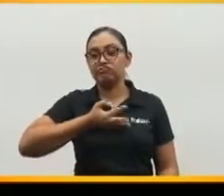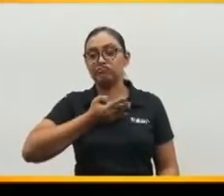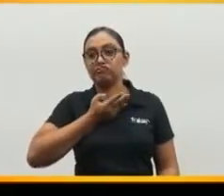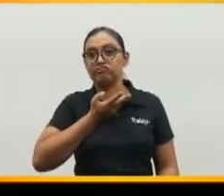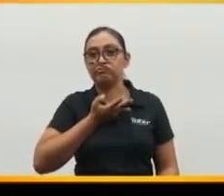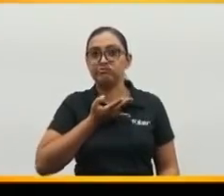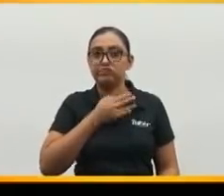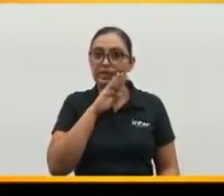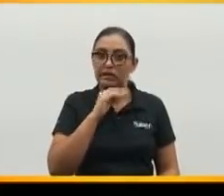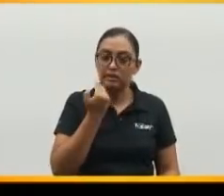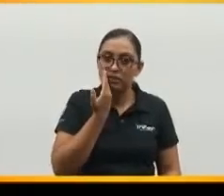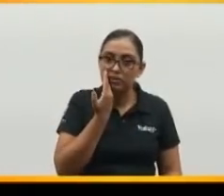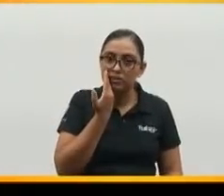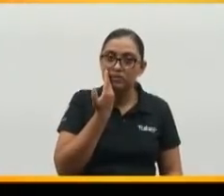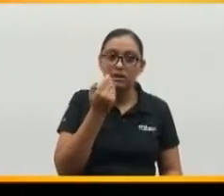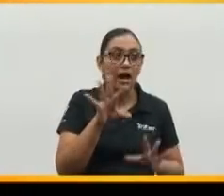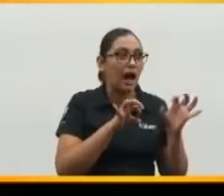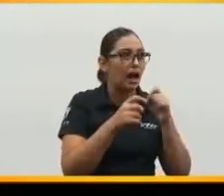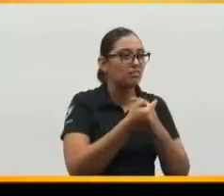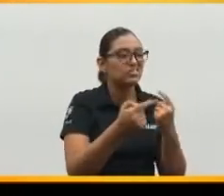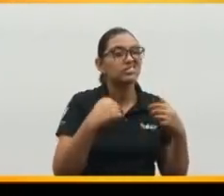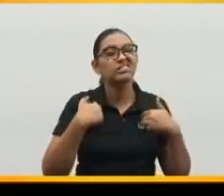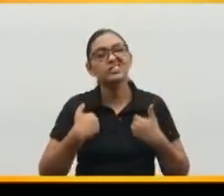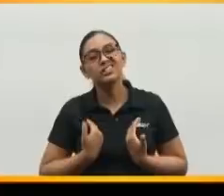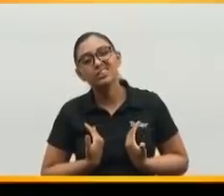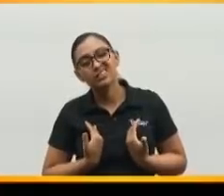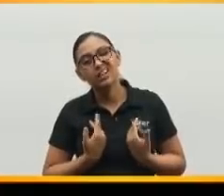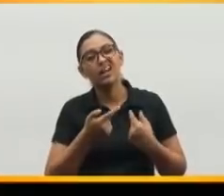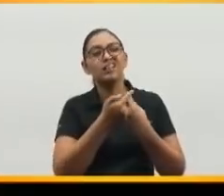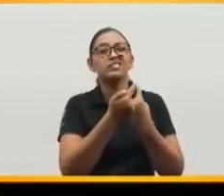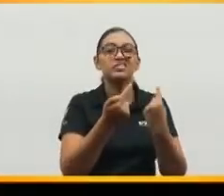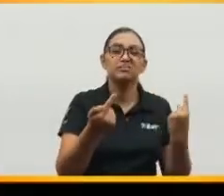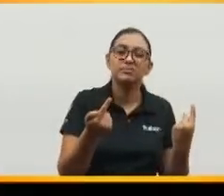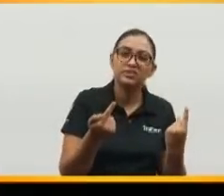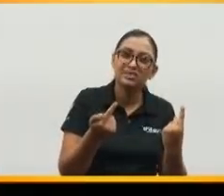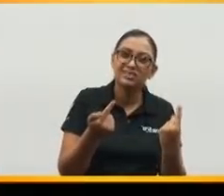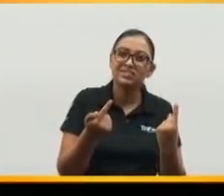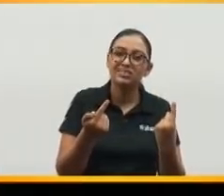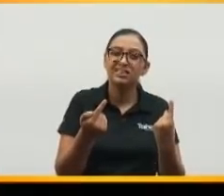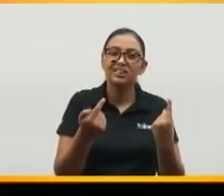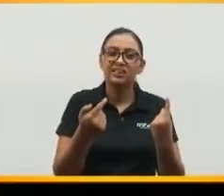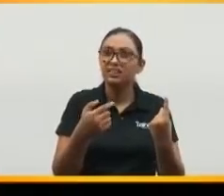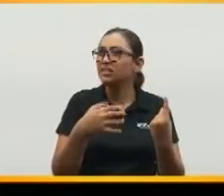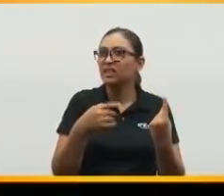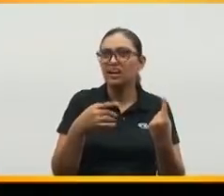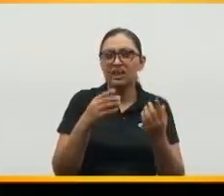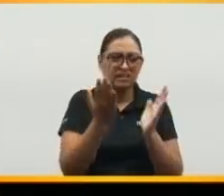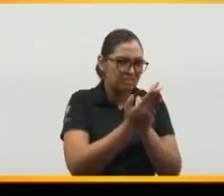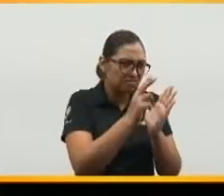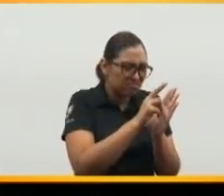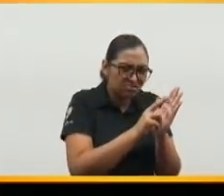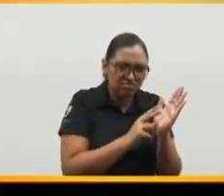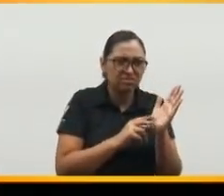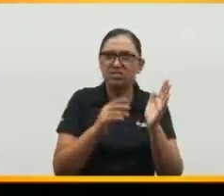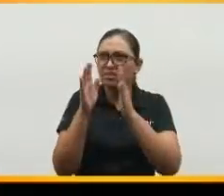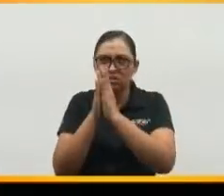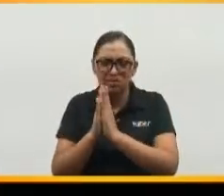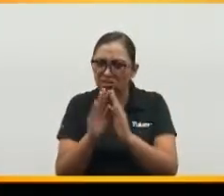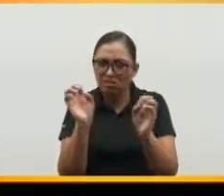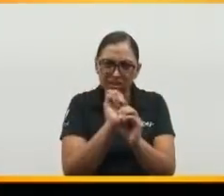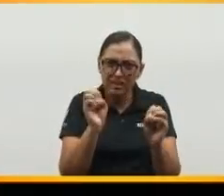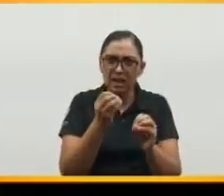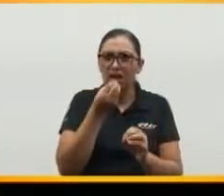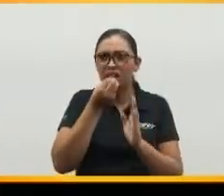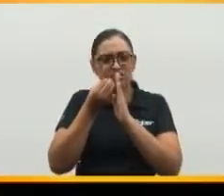al que está cansado, al que no duerme, al que no se instruye, al que no se inspira, al que no ora, al que no